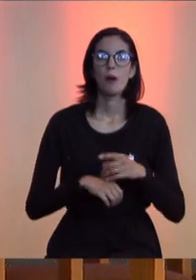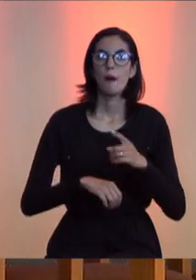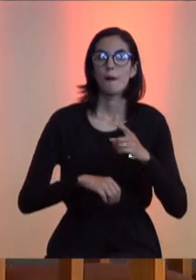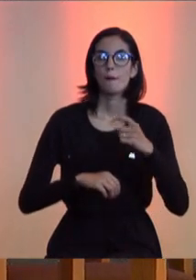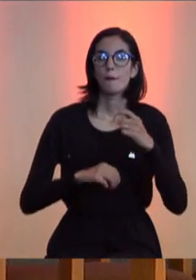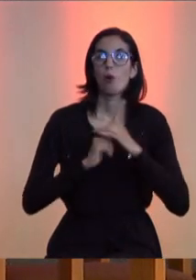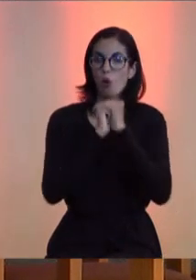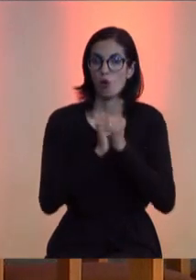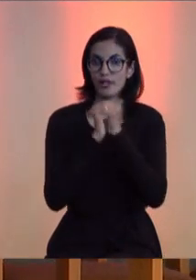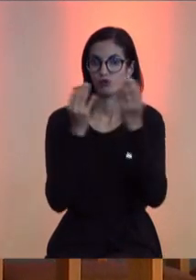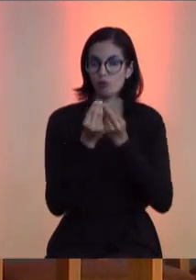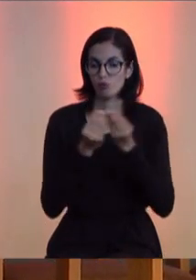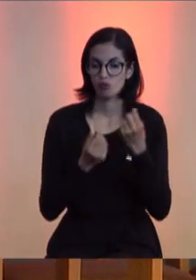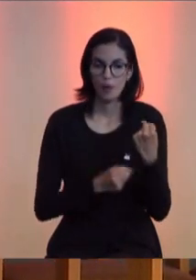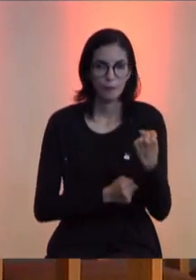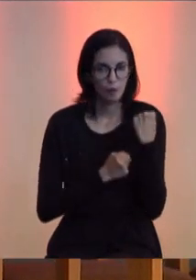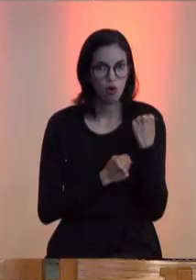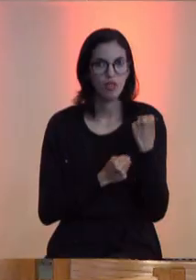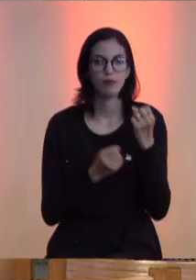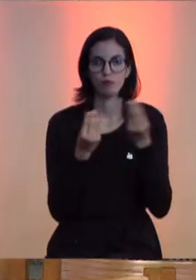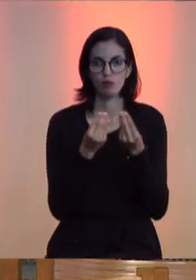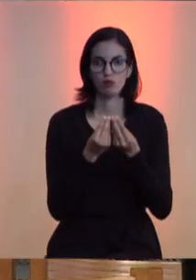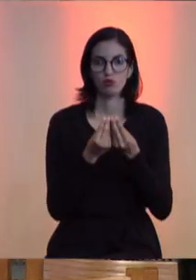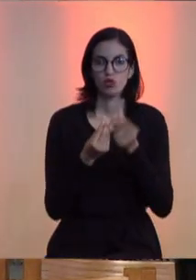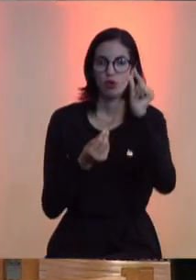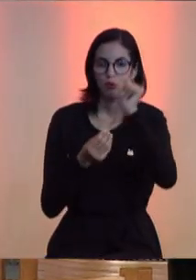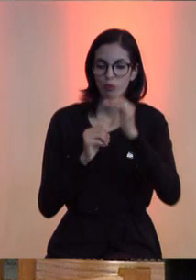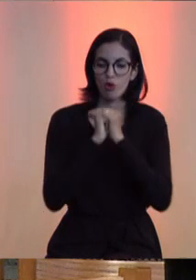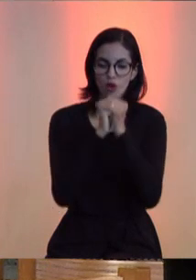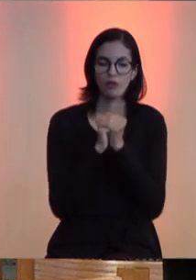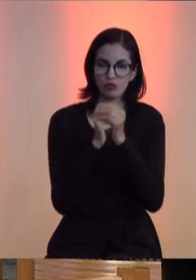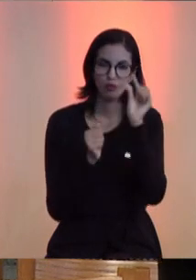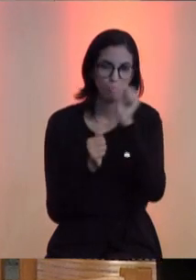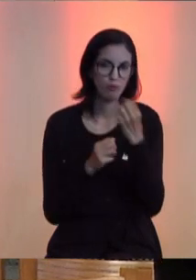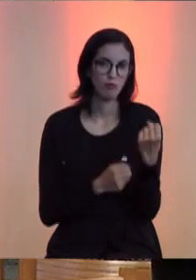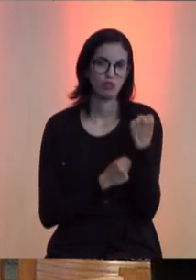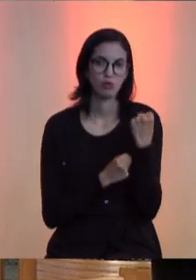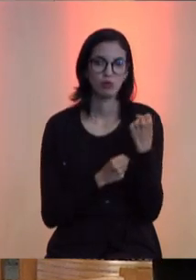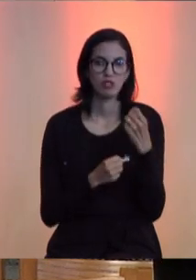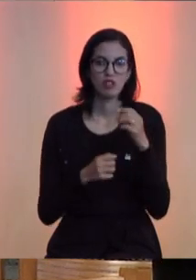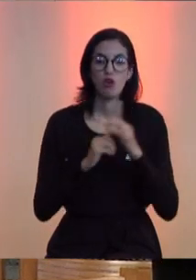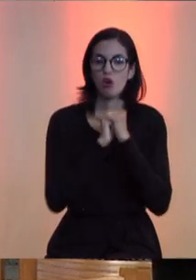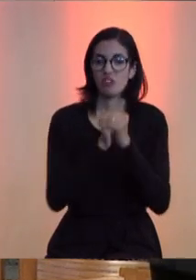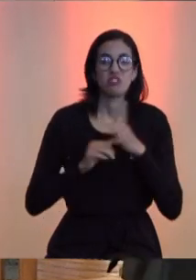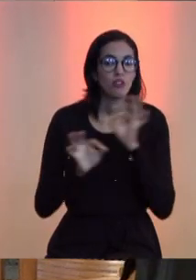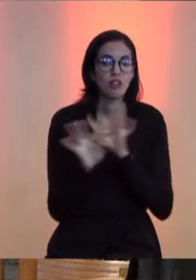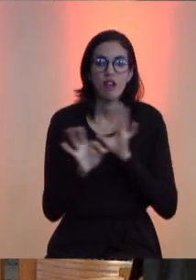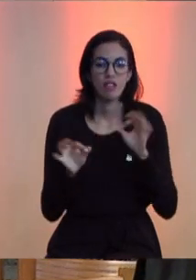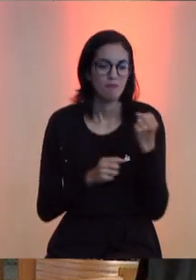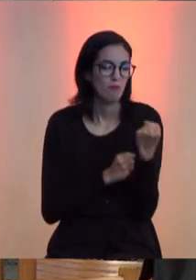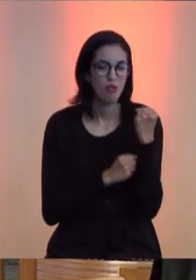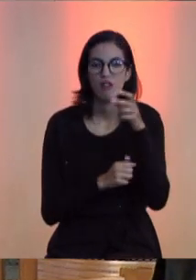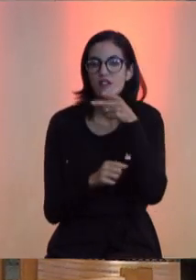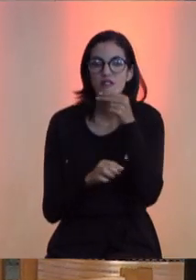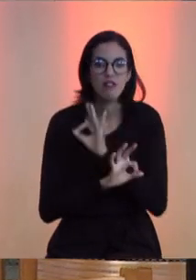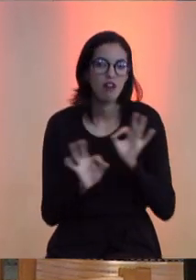mucho poder, nada de oración, nada de poder. When you pray, you got power. Cuando tú oras el poder de Dios. When you pray little, you